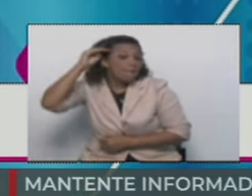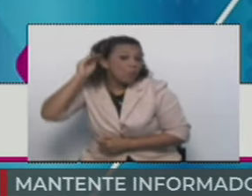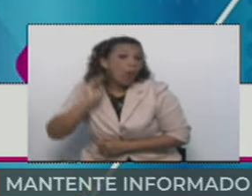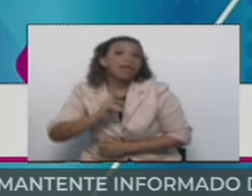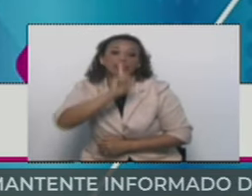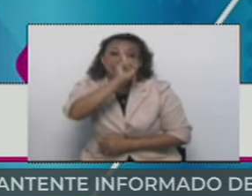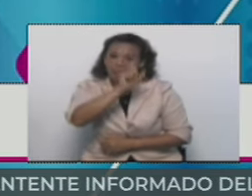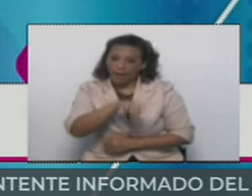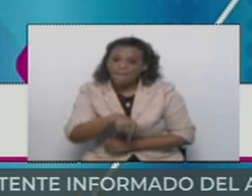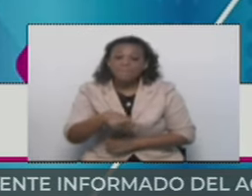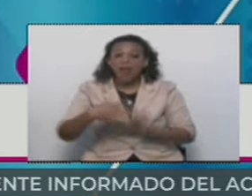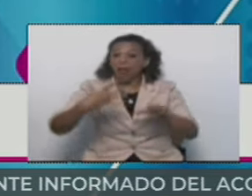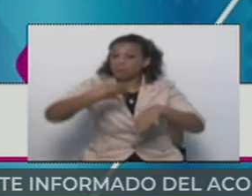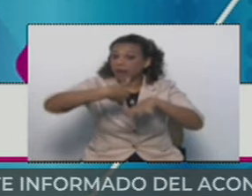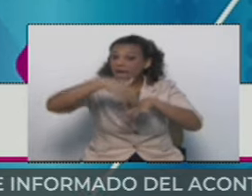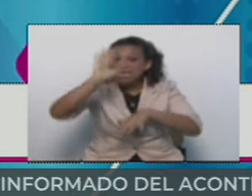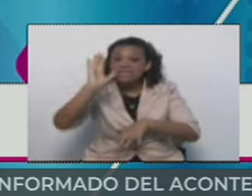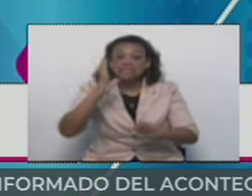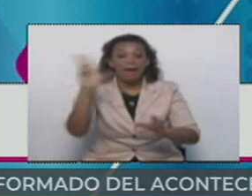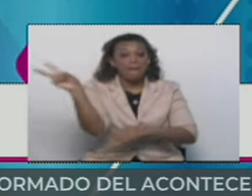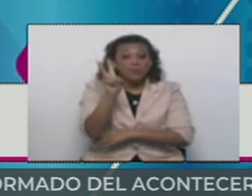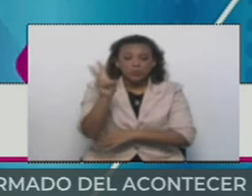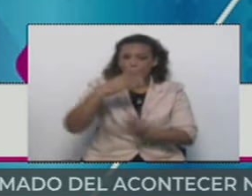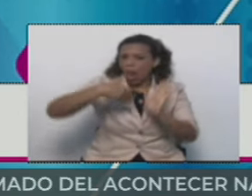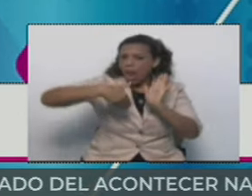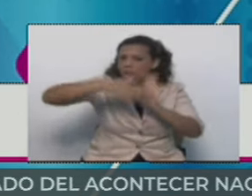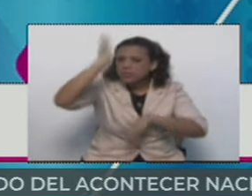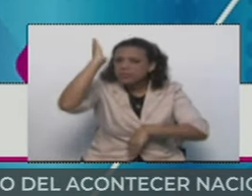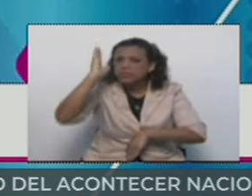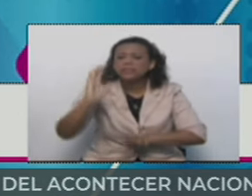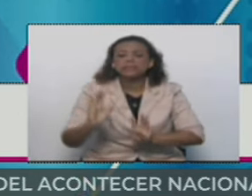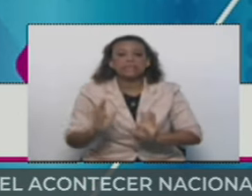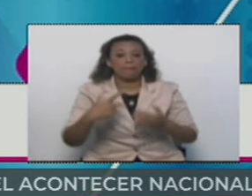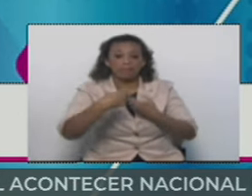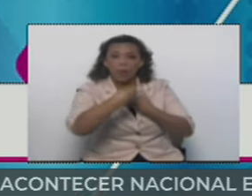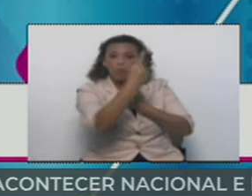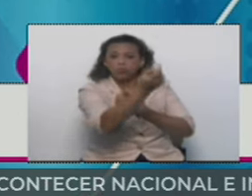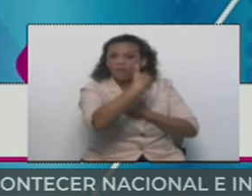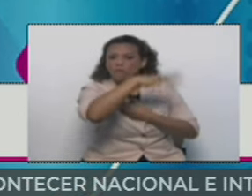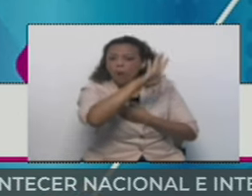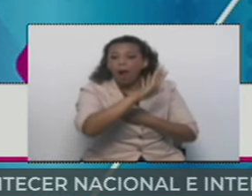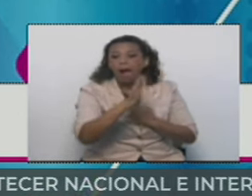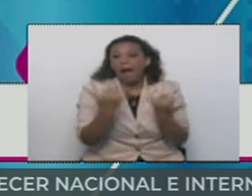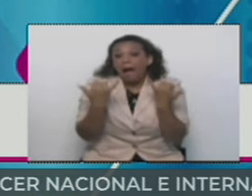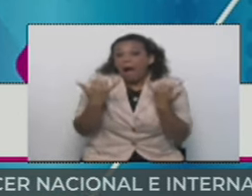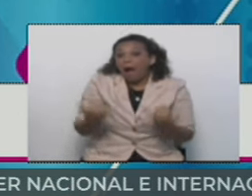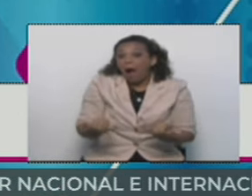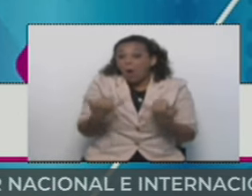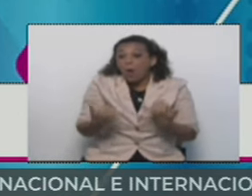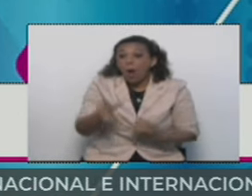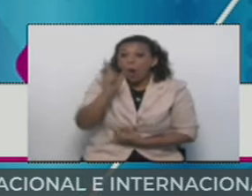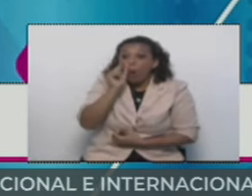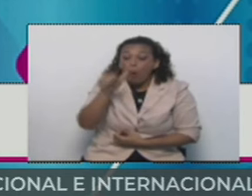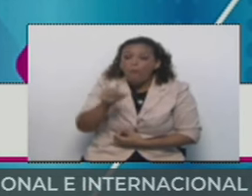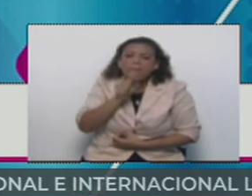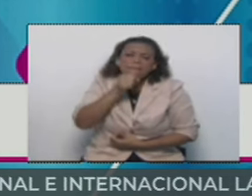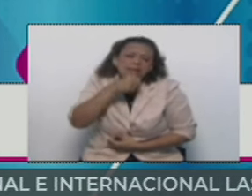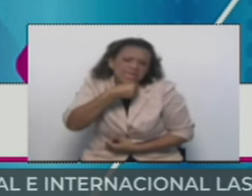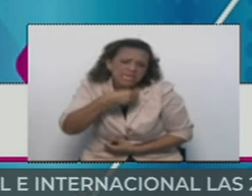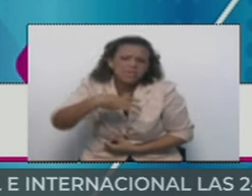también el abandono de Venezuela, el abandono del país. Ahora, el viejito, ¿por qué yo digo